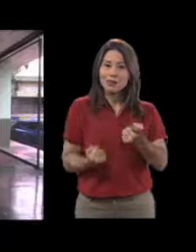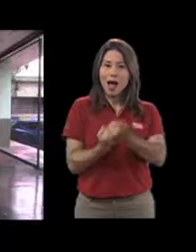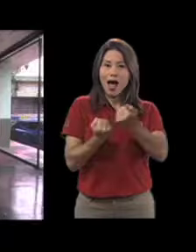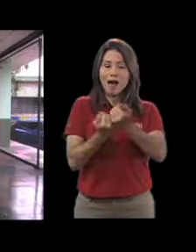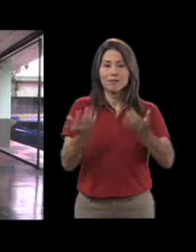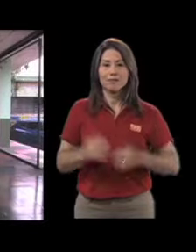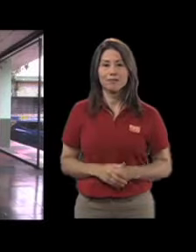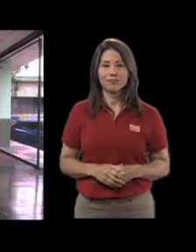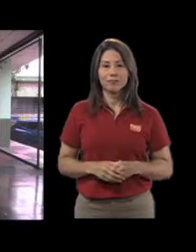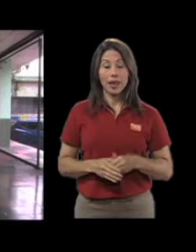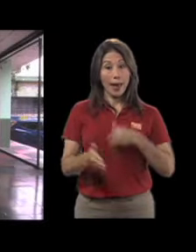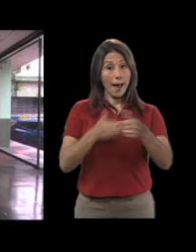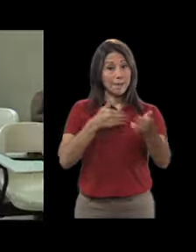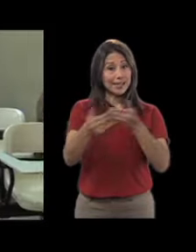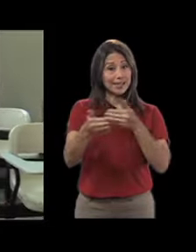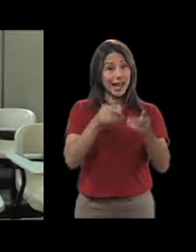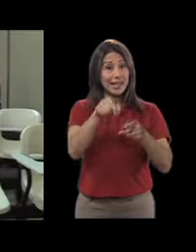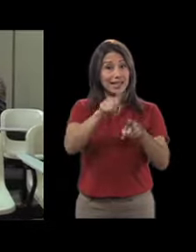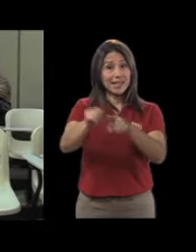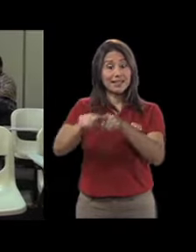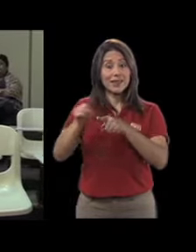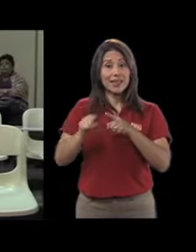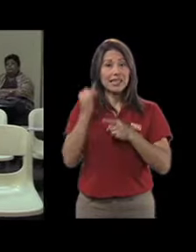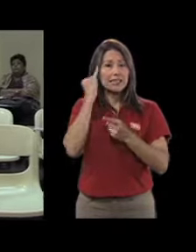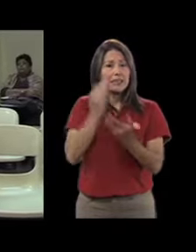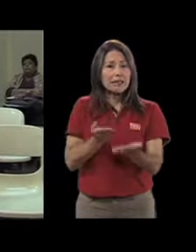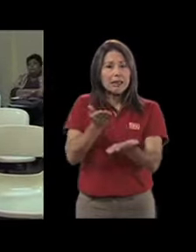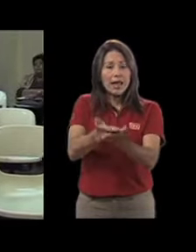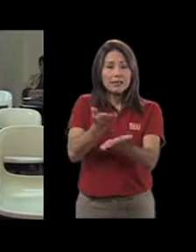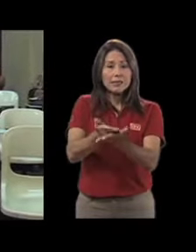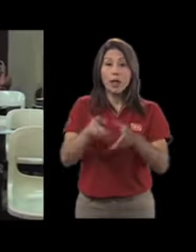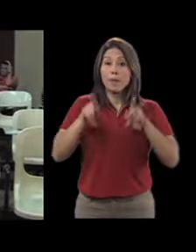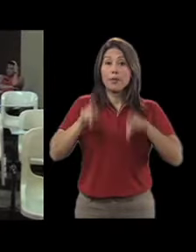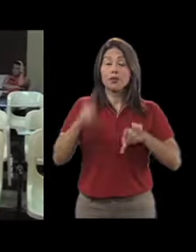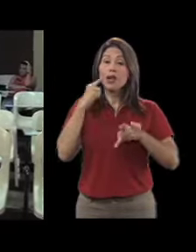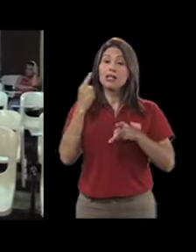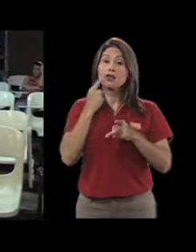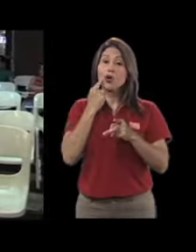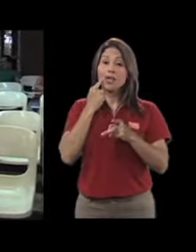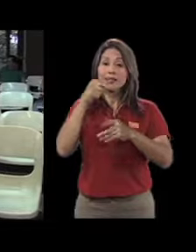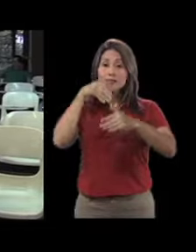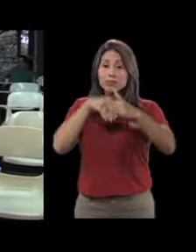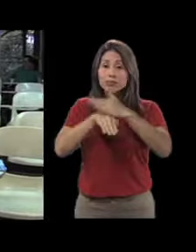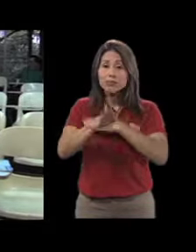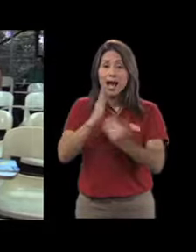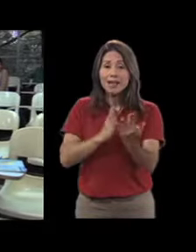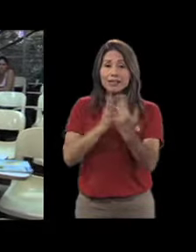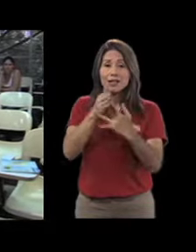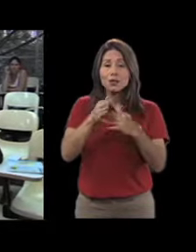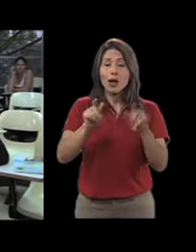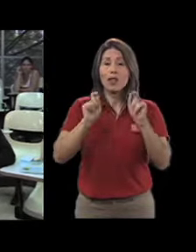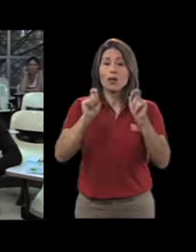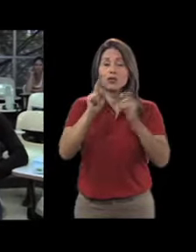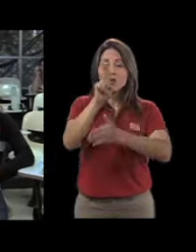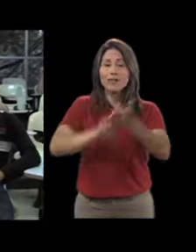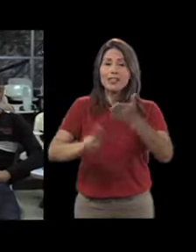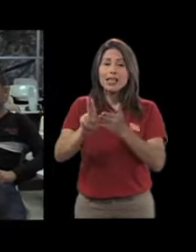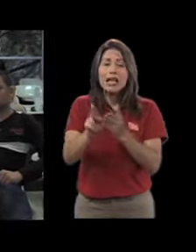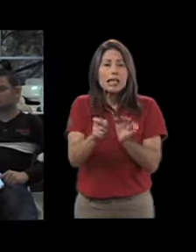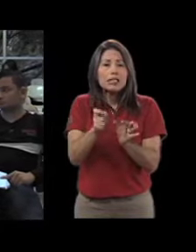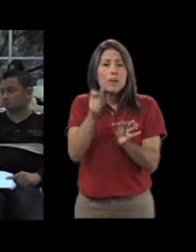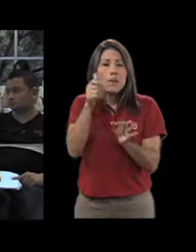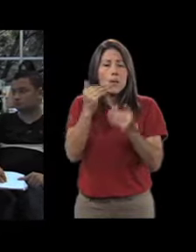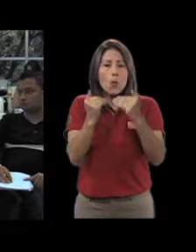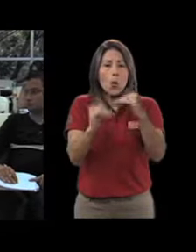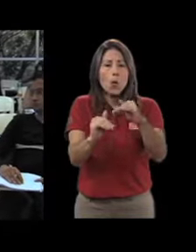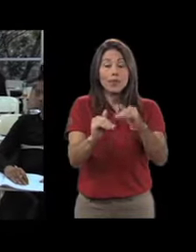A pesar de estas iniciativas, el acceso de las personas sordas a la educación universitaria es reducido. En el 2014,